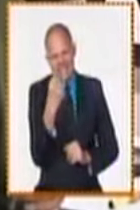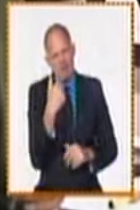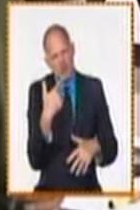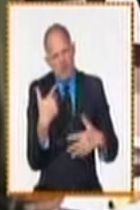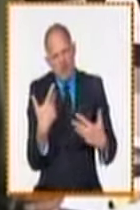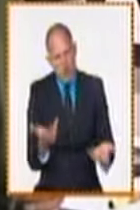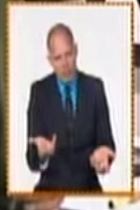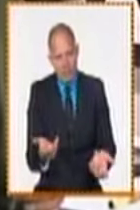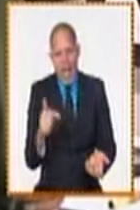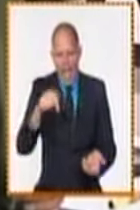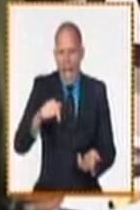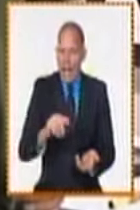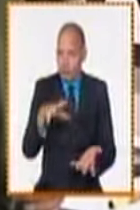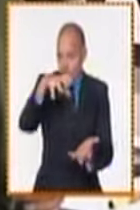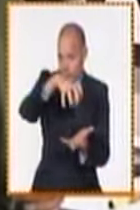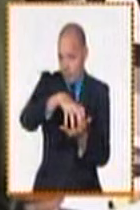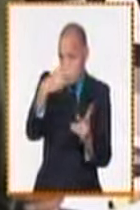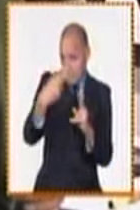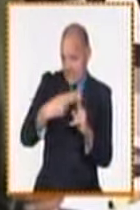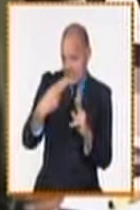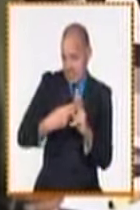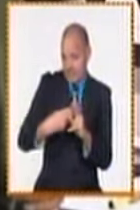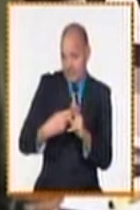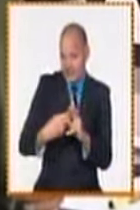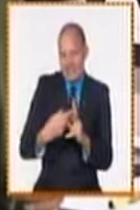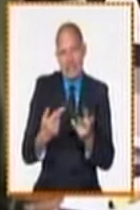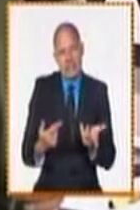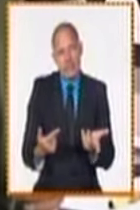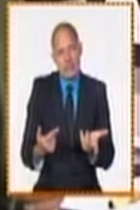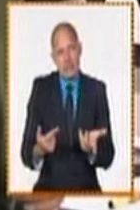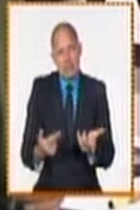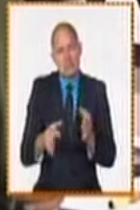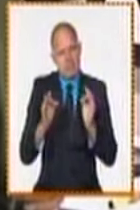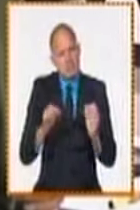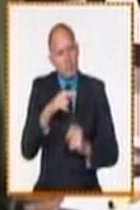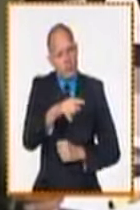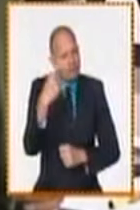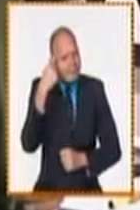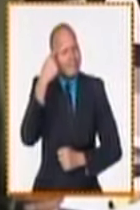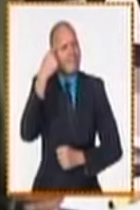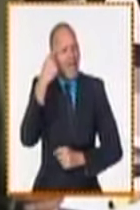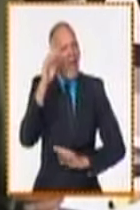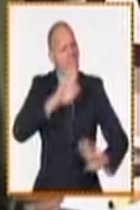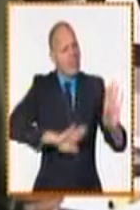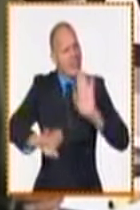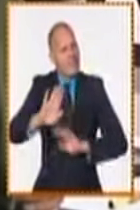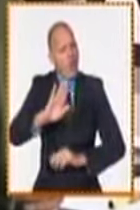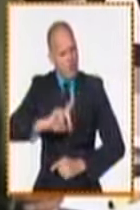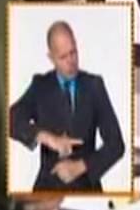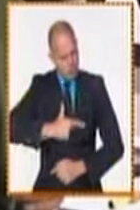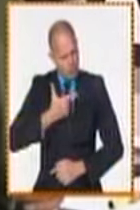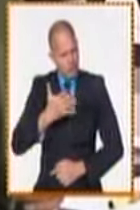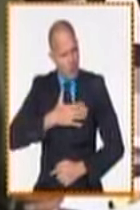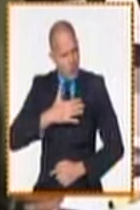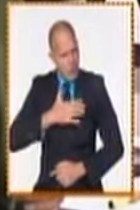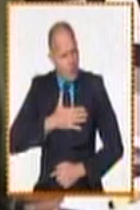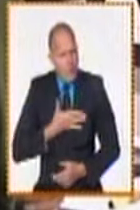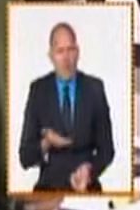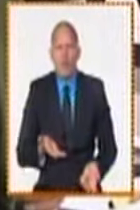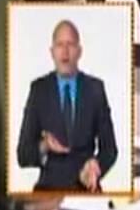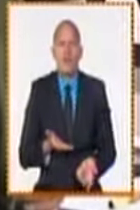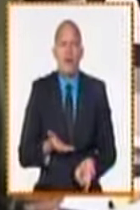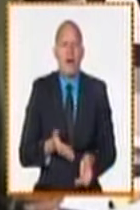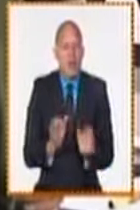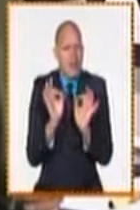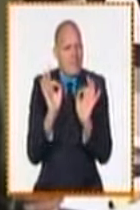se conserva esa necesidad de la cultura y de las raíces cubanas